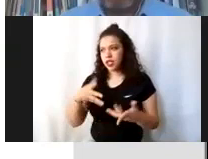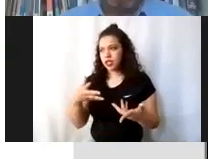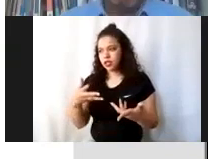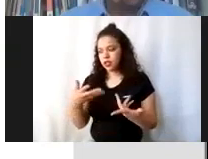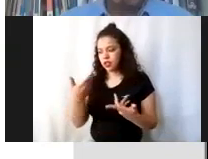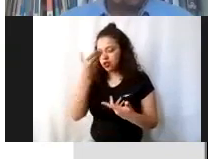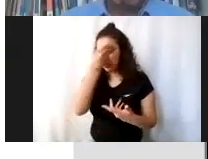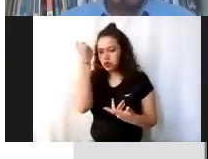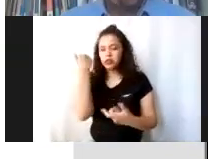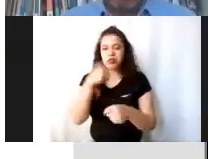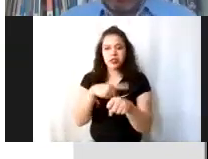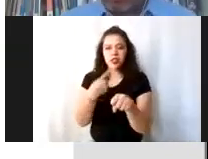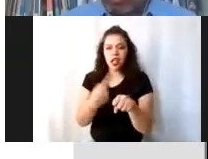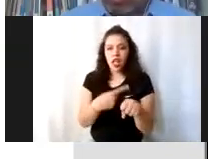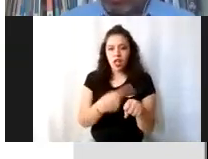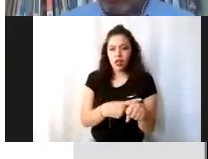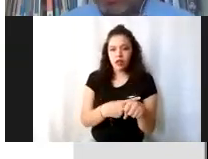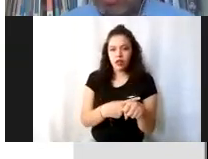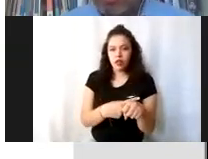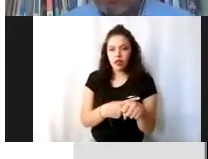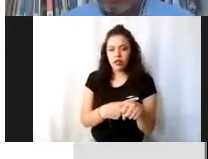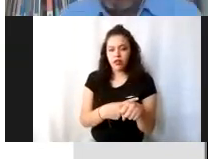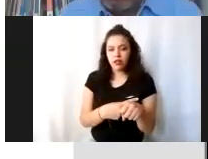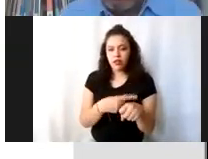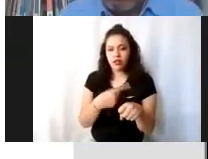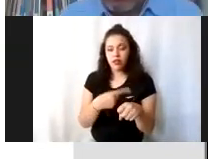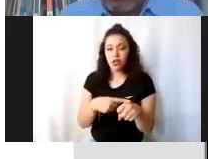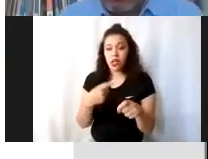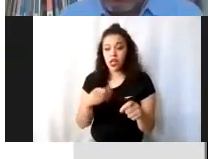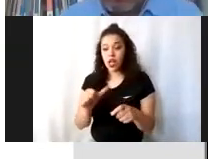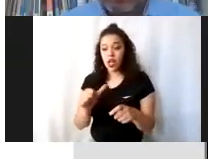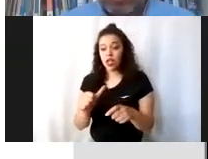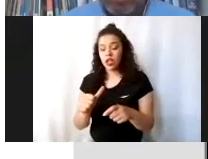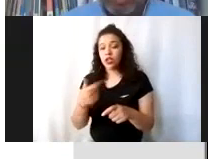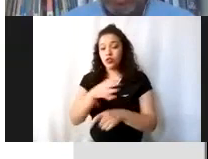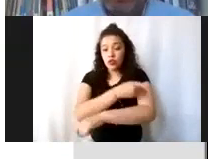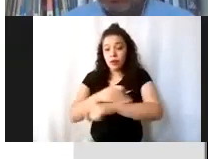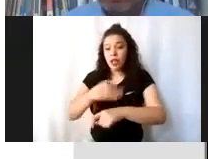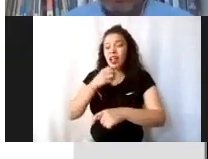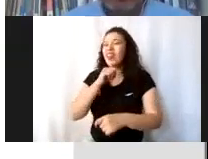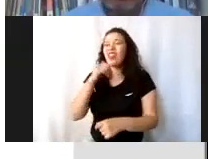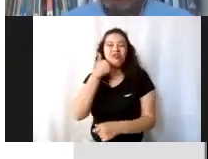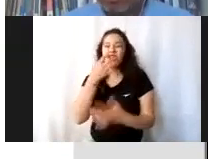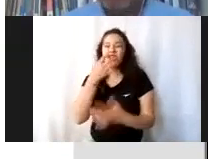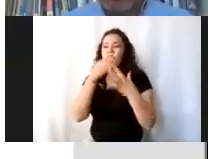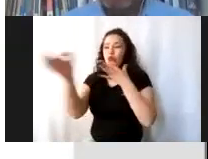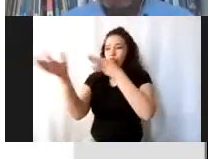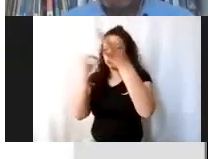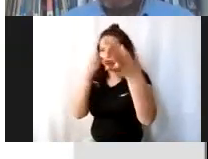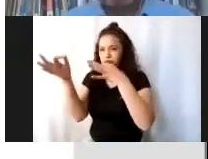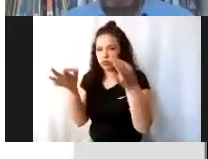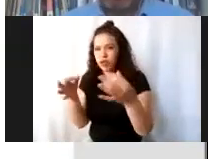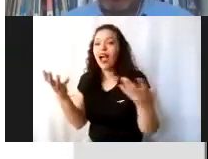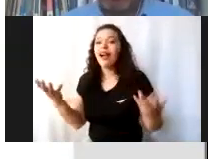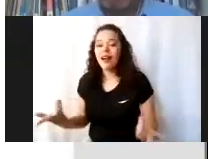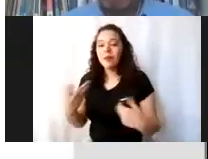de alguna enfermedad que sus deudos no desean que sea conocida, pues entonces sí se